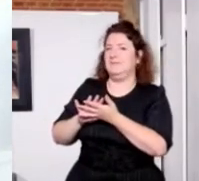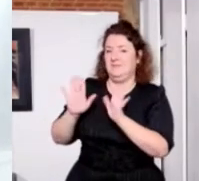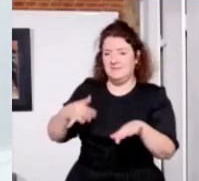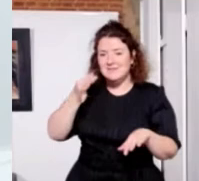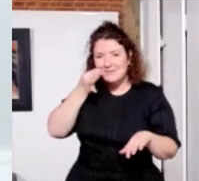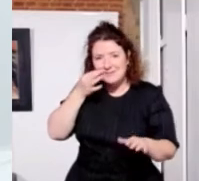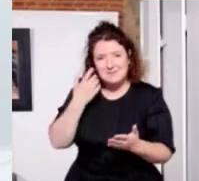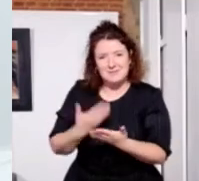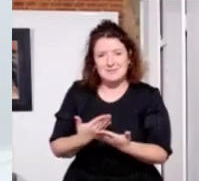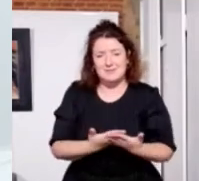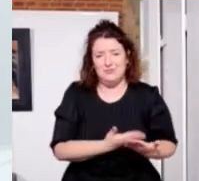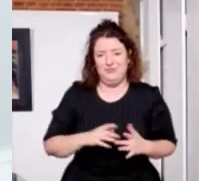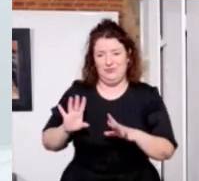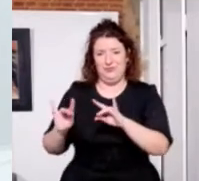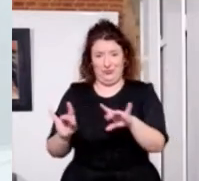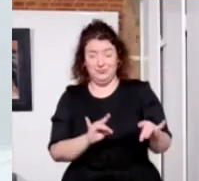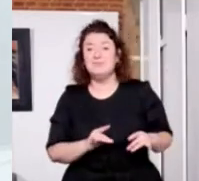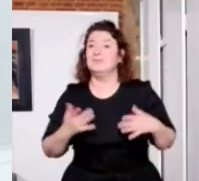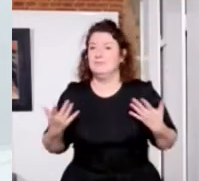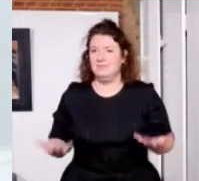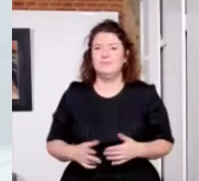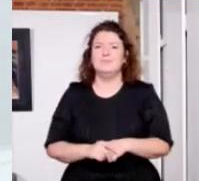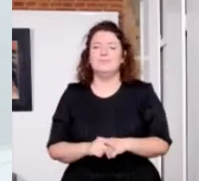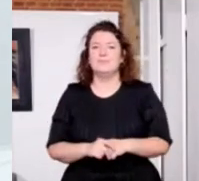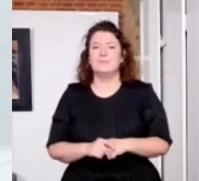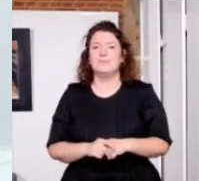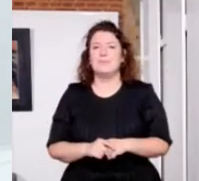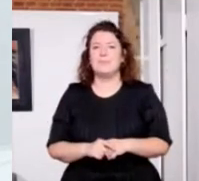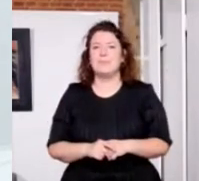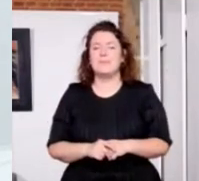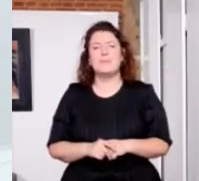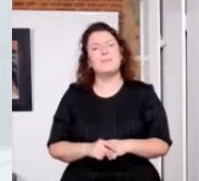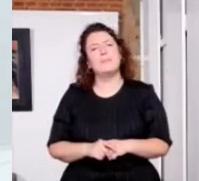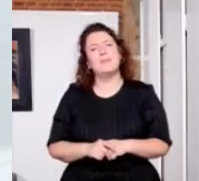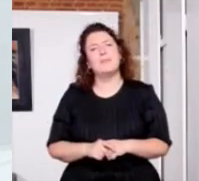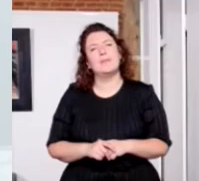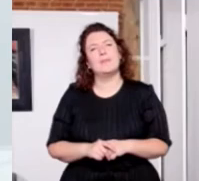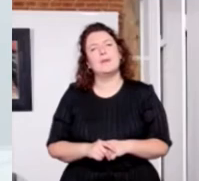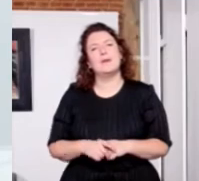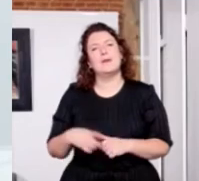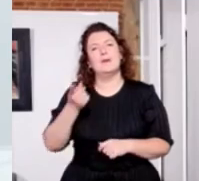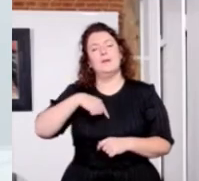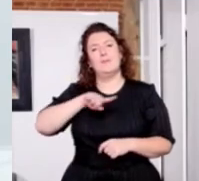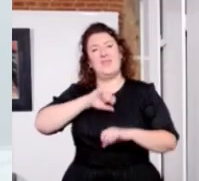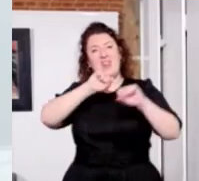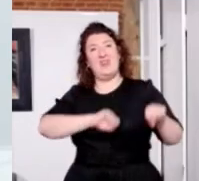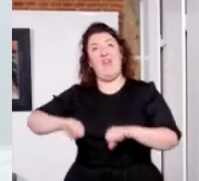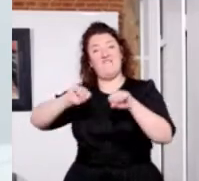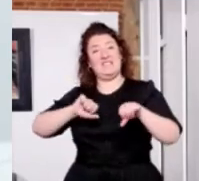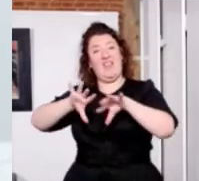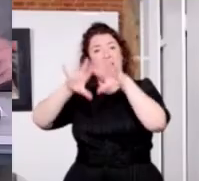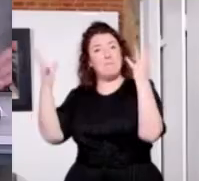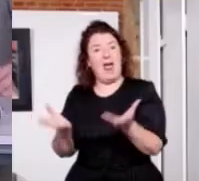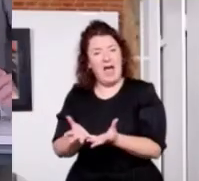¿no? Entonces yo creo que el objetivo de defensa de nuestro planeta, que es quien nos da la vida, quien nos